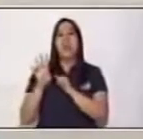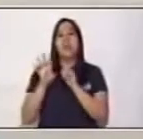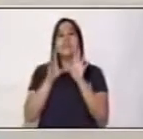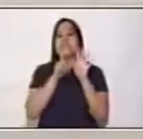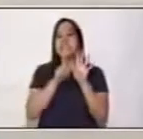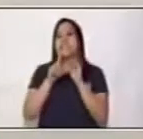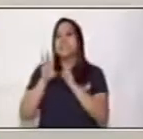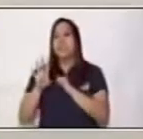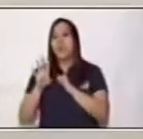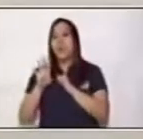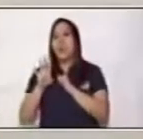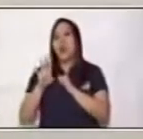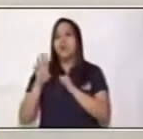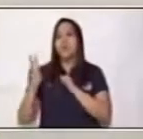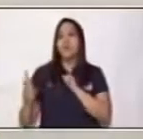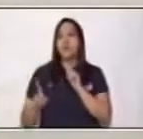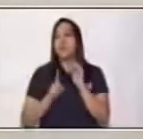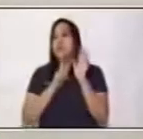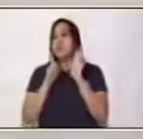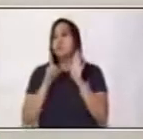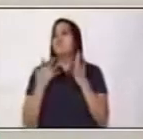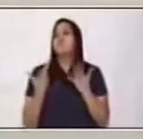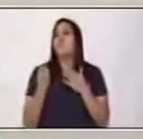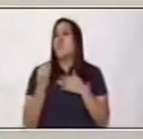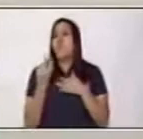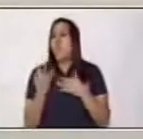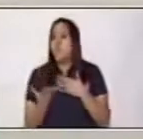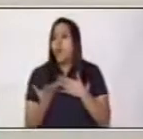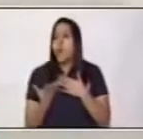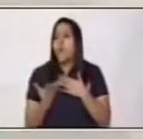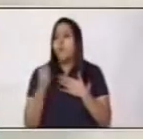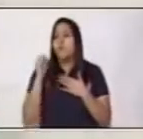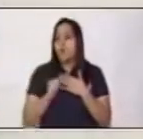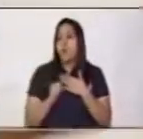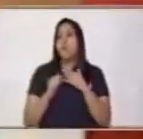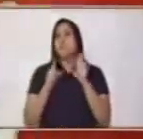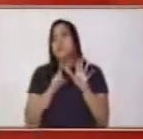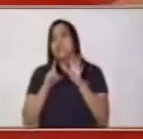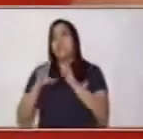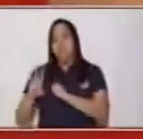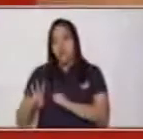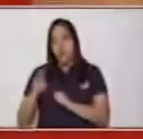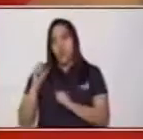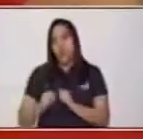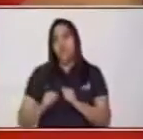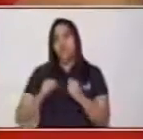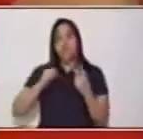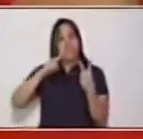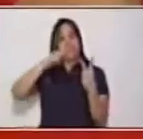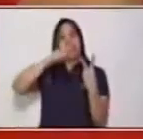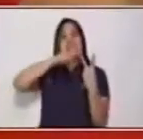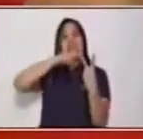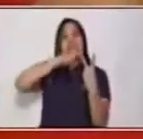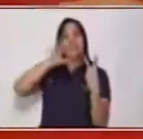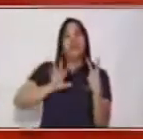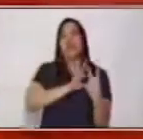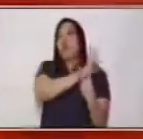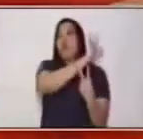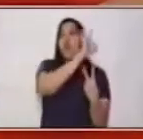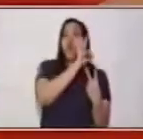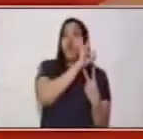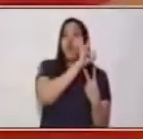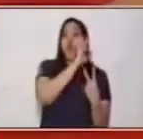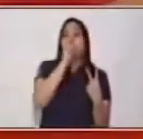4. 4 por 4, 16. 16 por 4, 64. Entonces la raíz cúbica